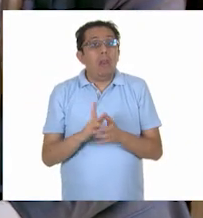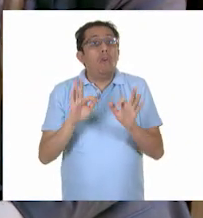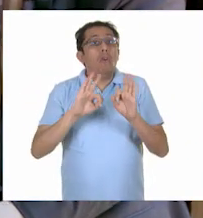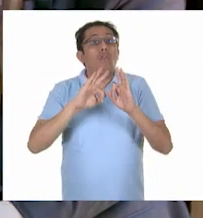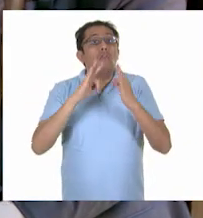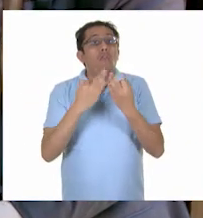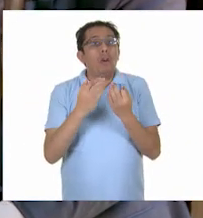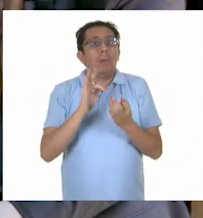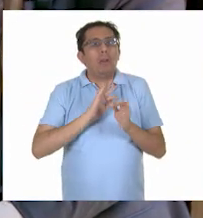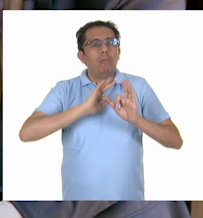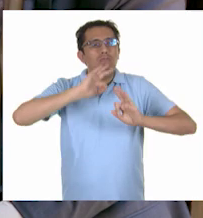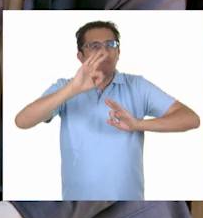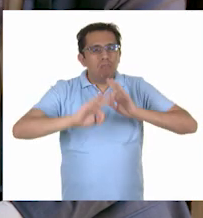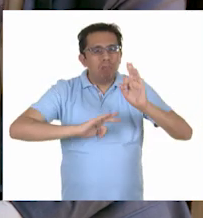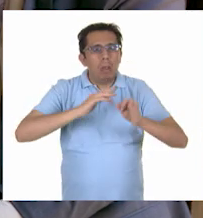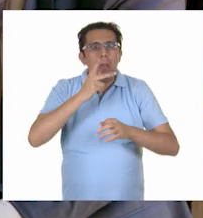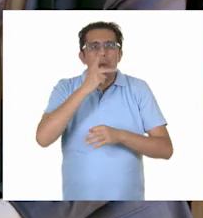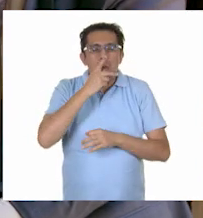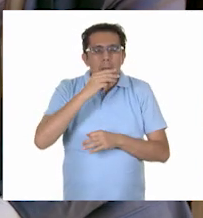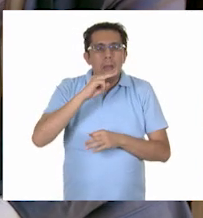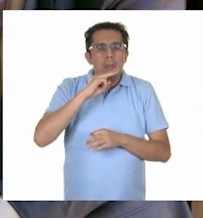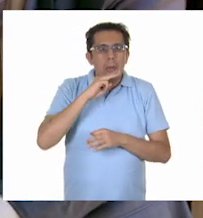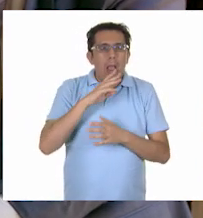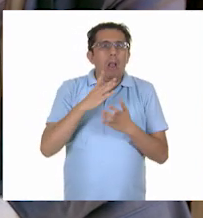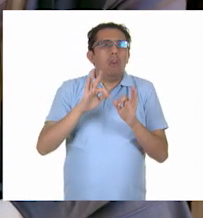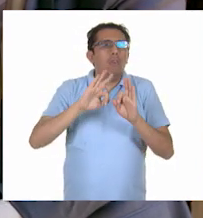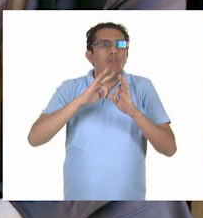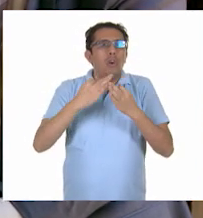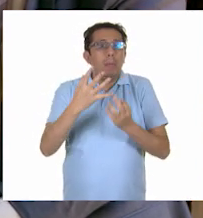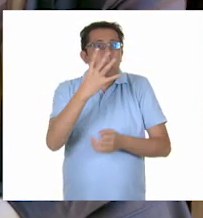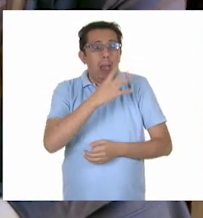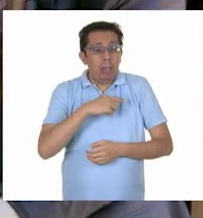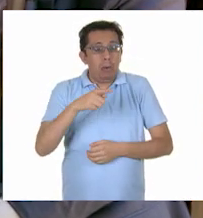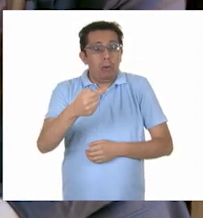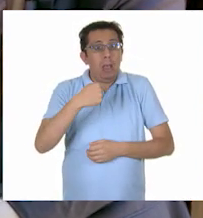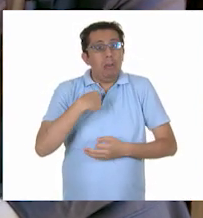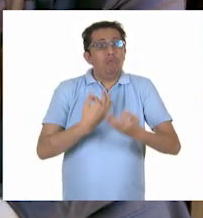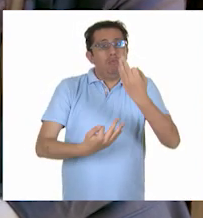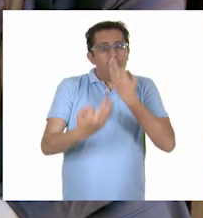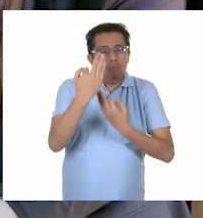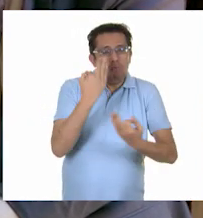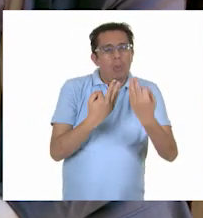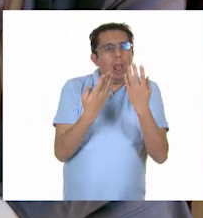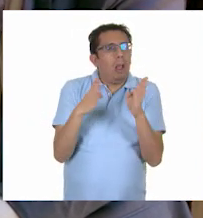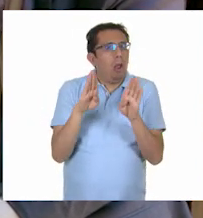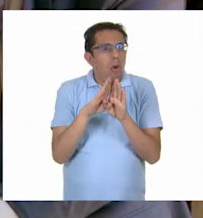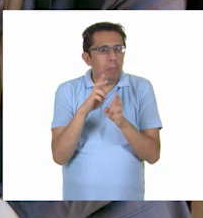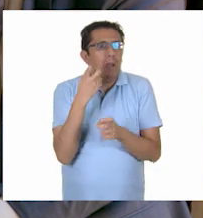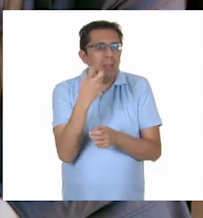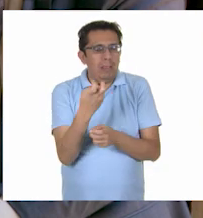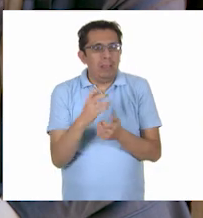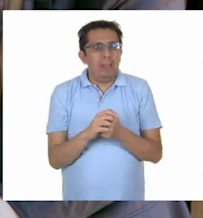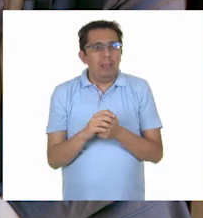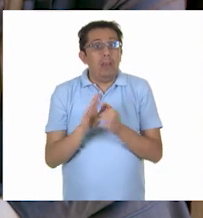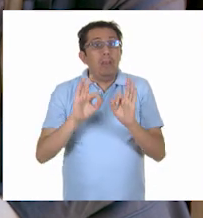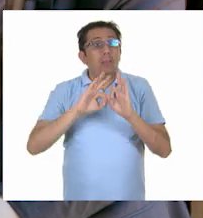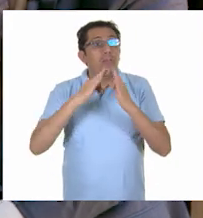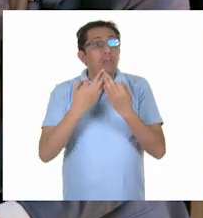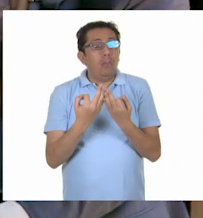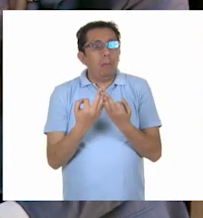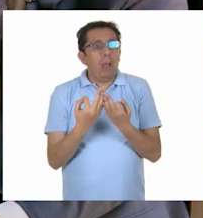tratamos a nuestros padres, la forma en que nuestros hijos nos tratan a nosotros, la forma en